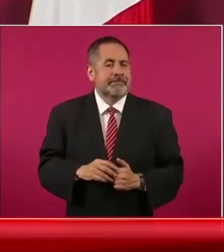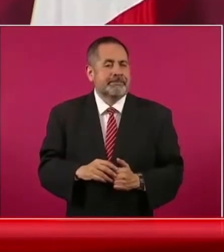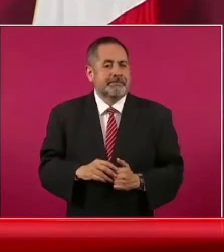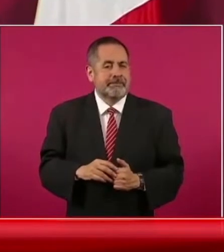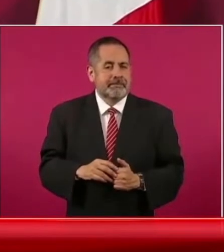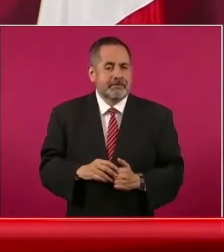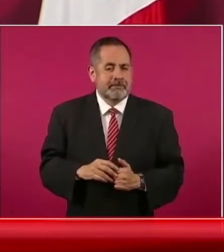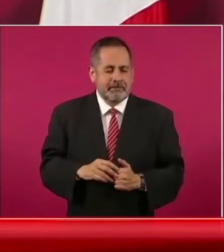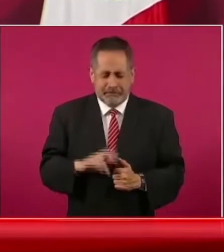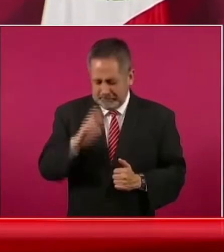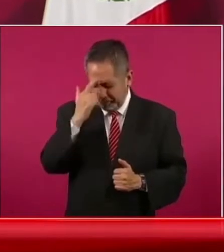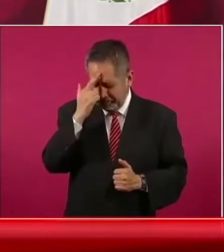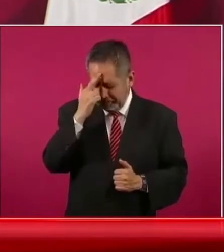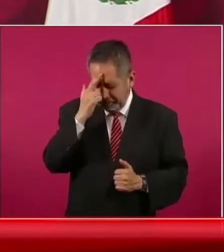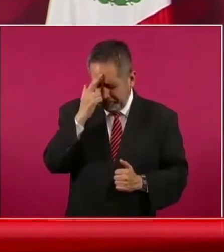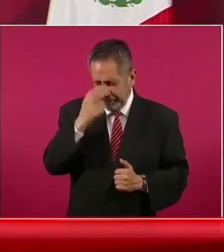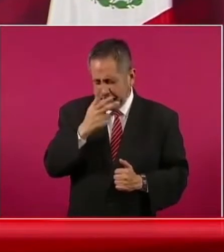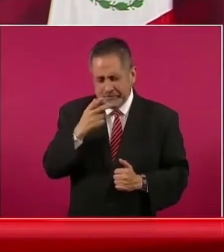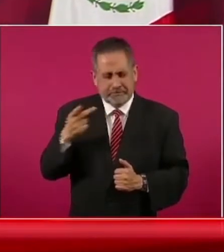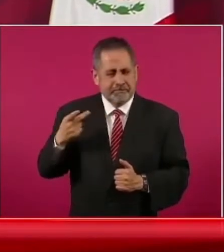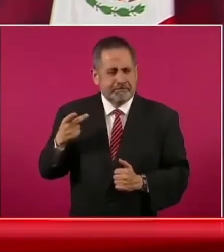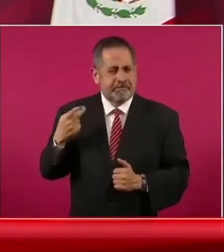la canción